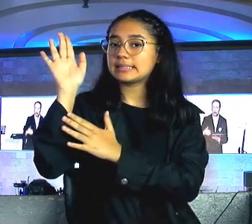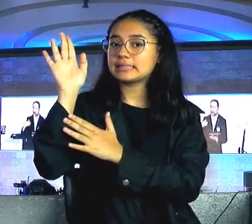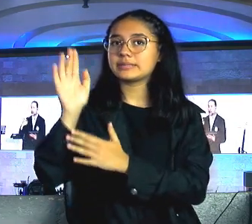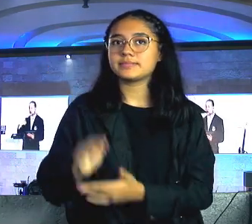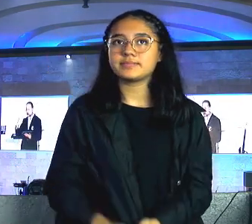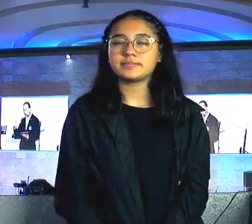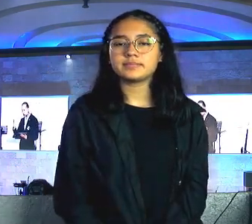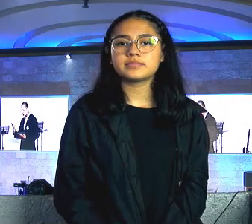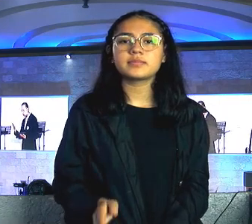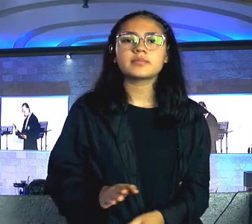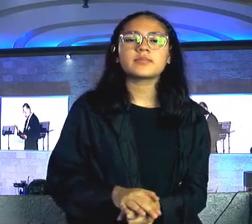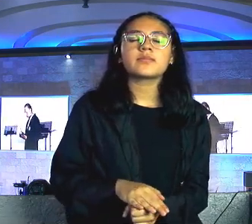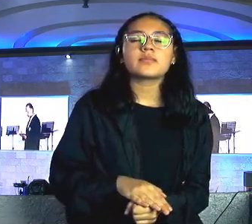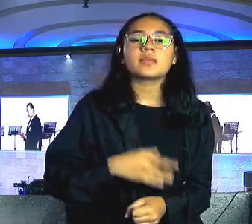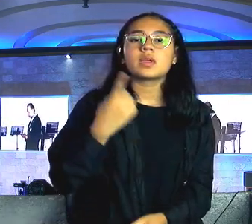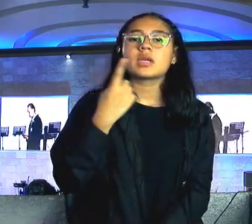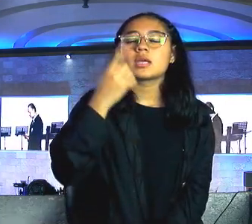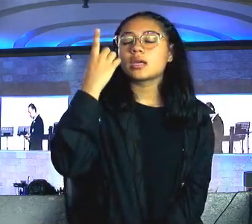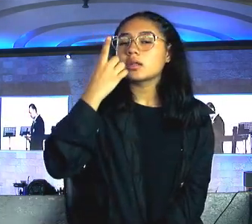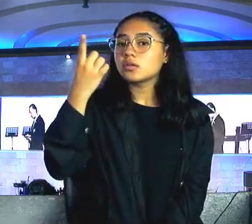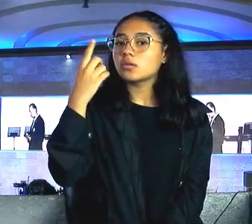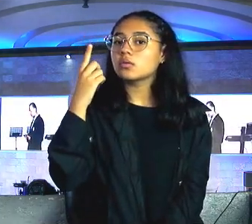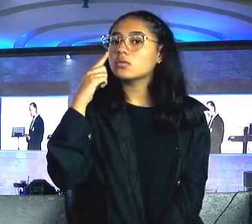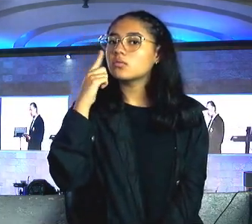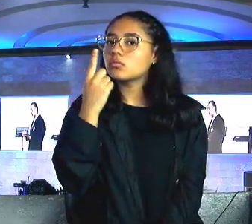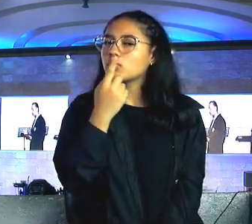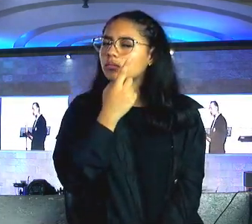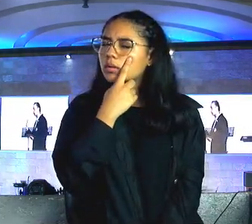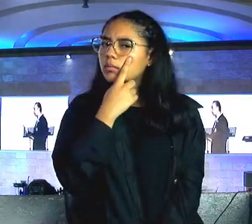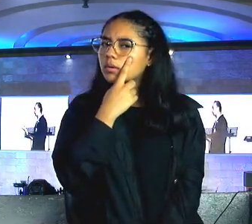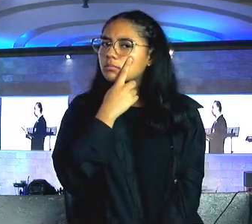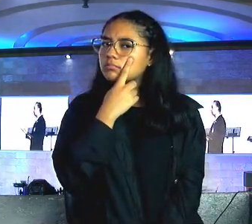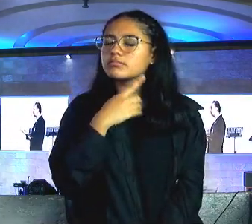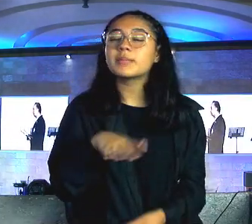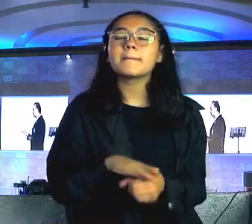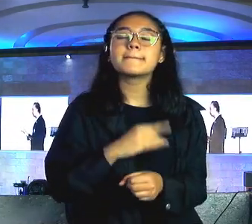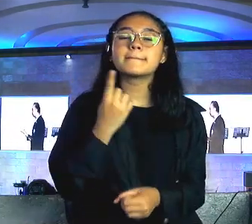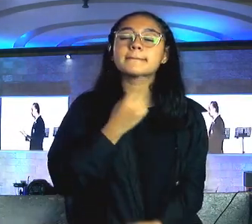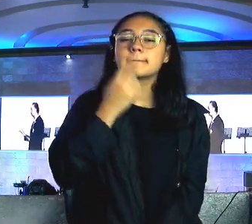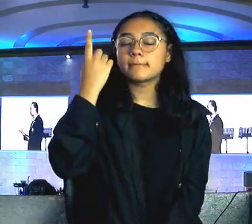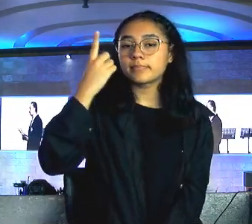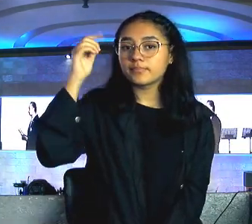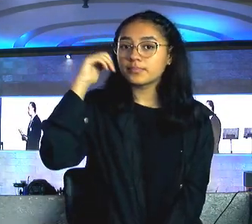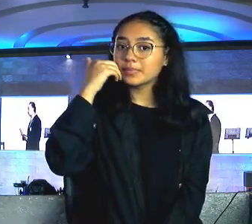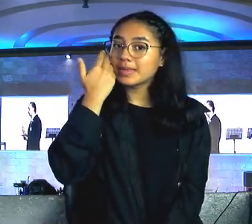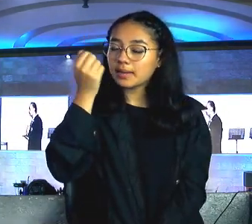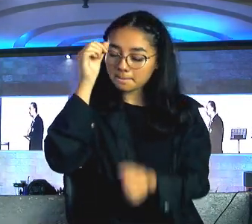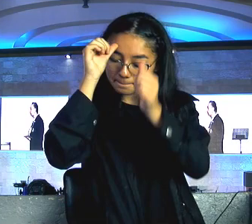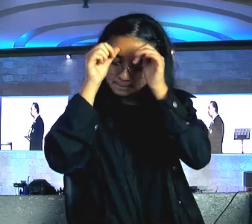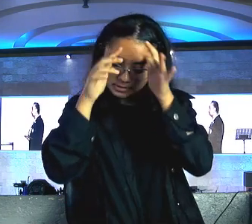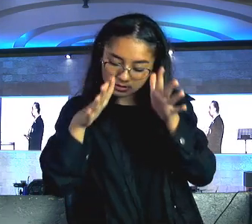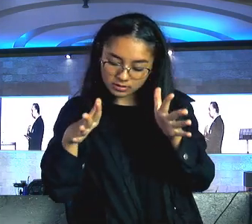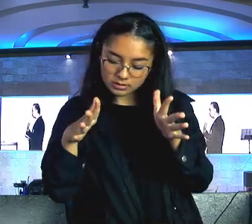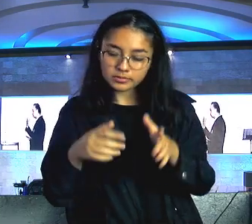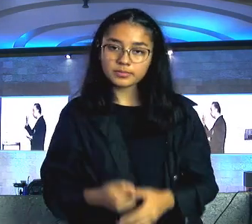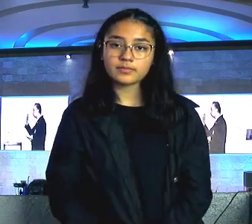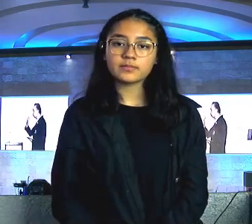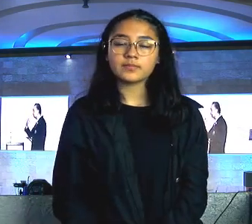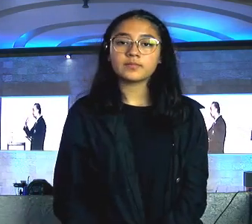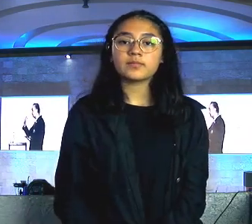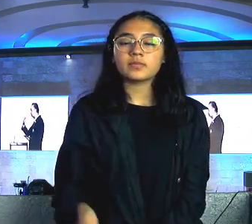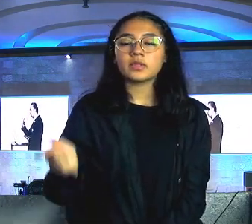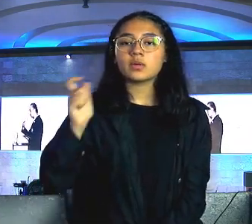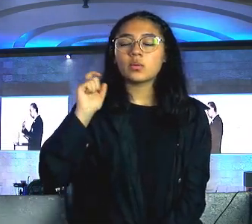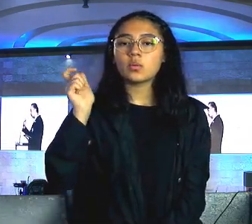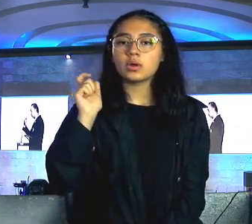¿Por qué Dios nos observa a nosotros? Porque Él te quiere bendecir. Al final de cuentas, cuando Él nos mira a ti